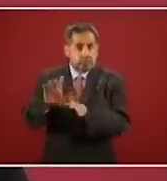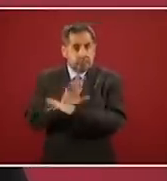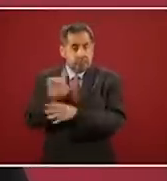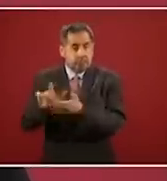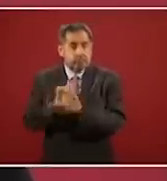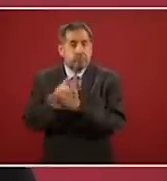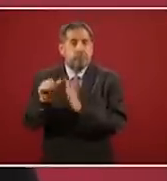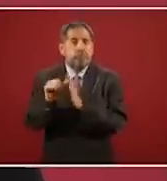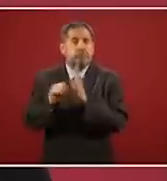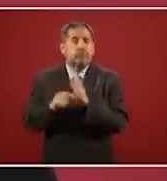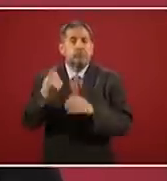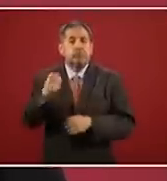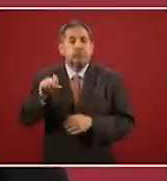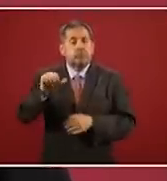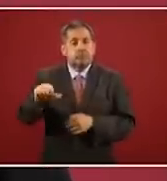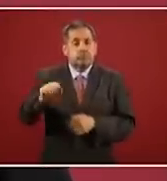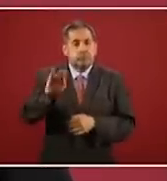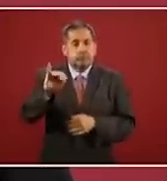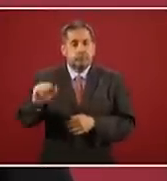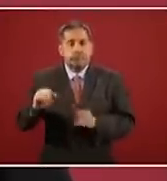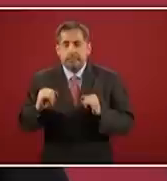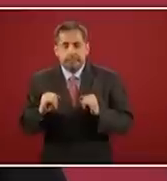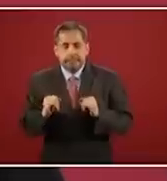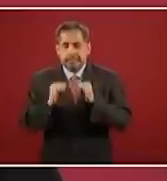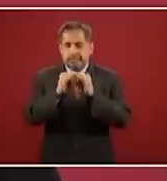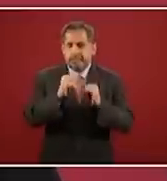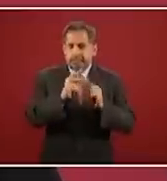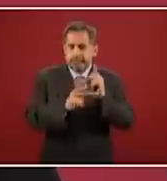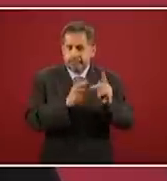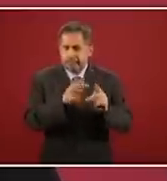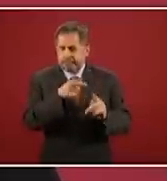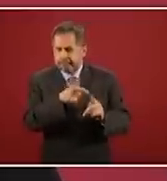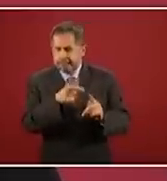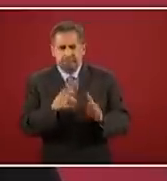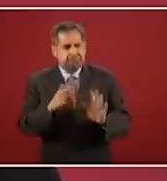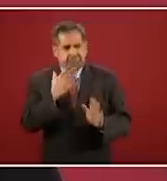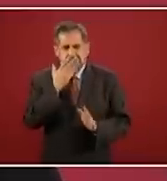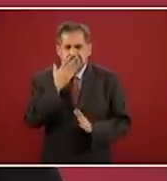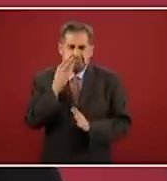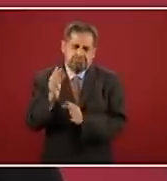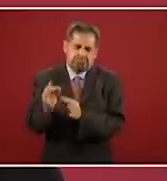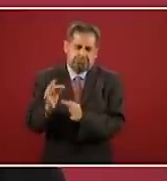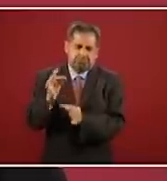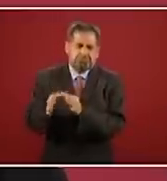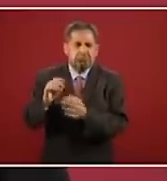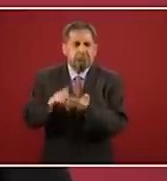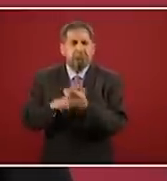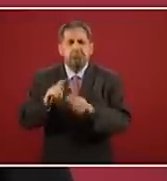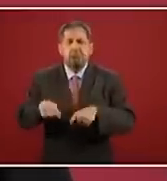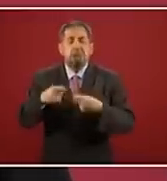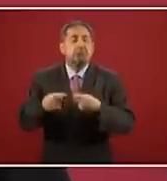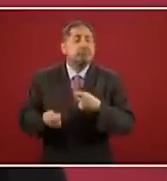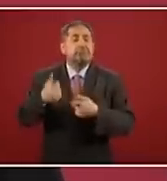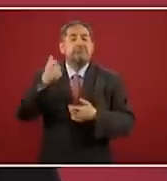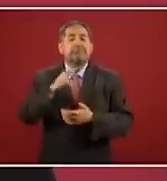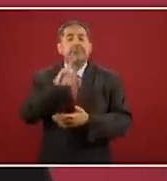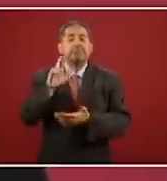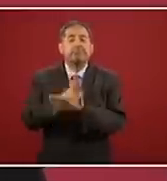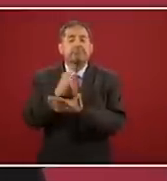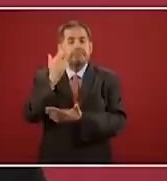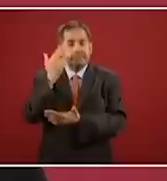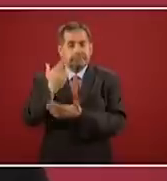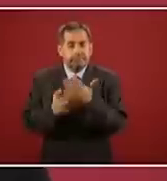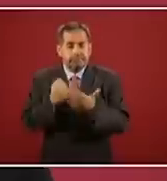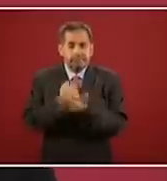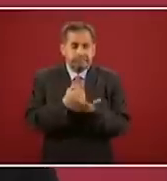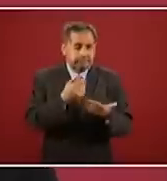al artículo 106 bis de la Ley de Instituciones de Crédito para efecto de establecer ya a nivel legal por primera vez un procedimiento para